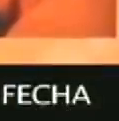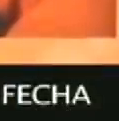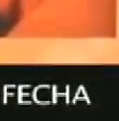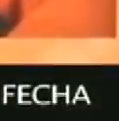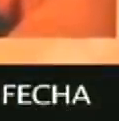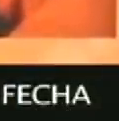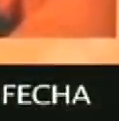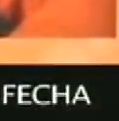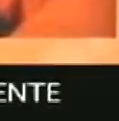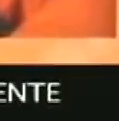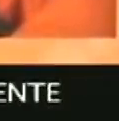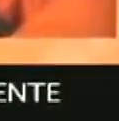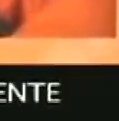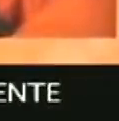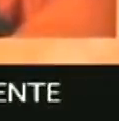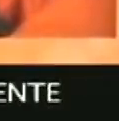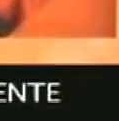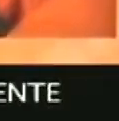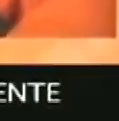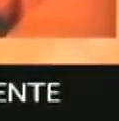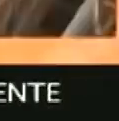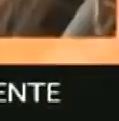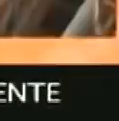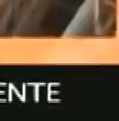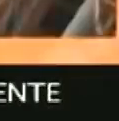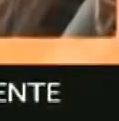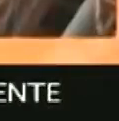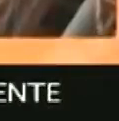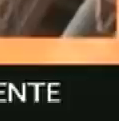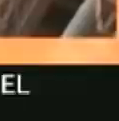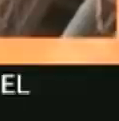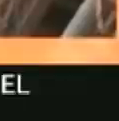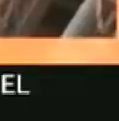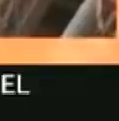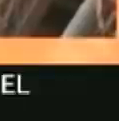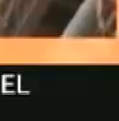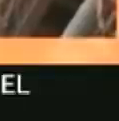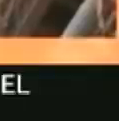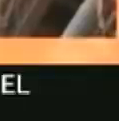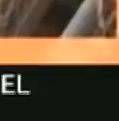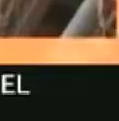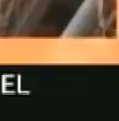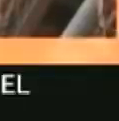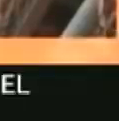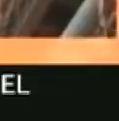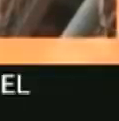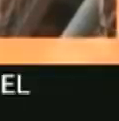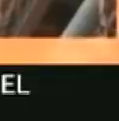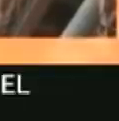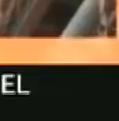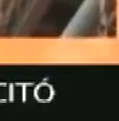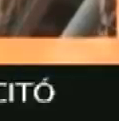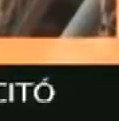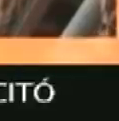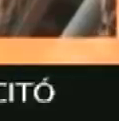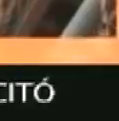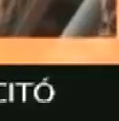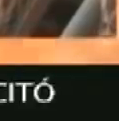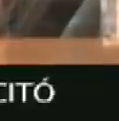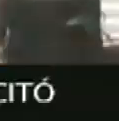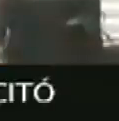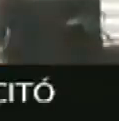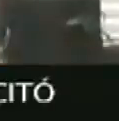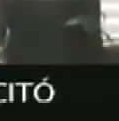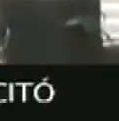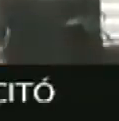entonces poniéndole fecha, el contacto se da primeramente vía telefónica, no escuché el mes que me dijo, no sé si